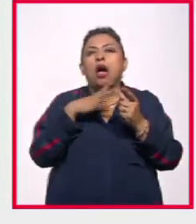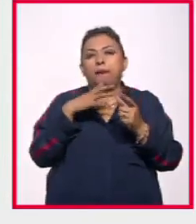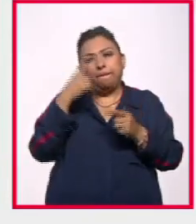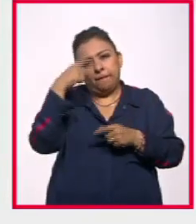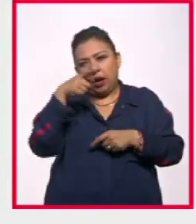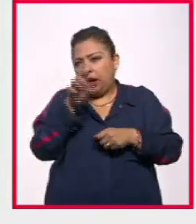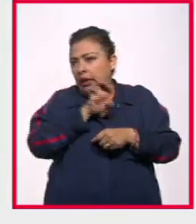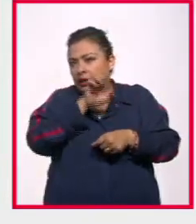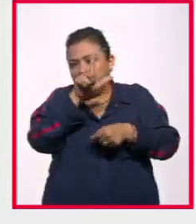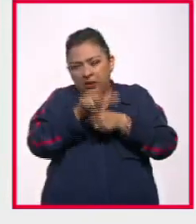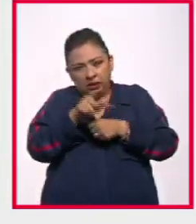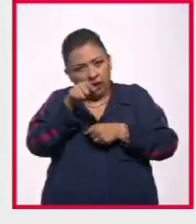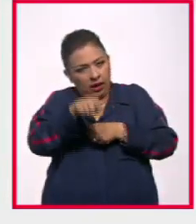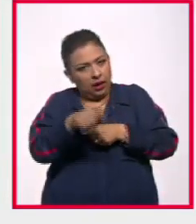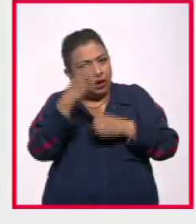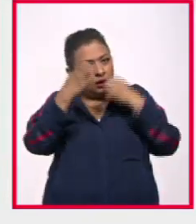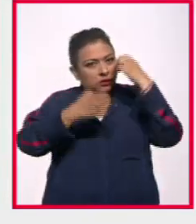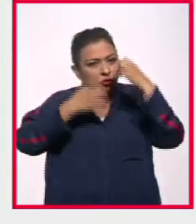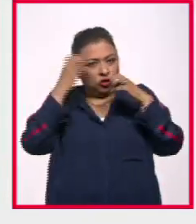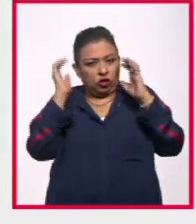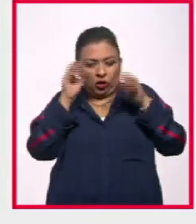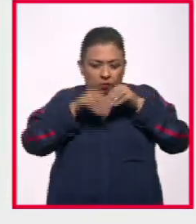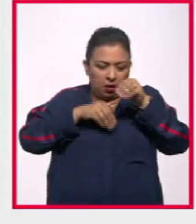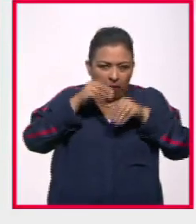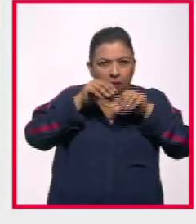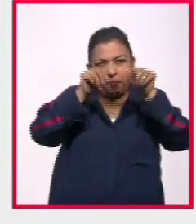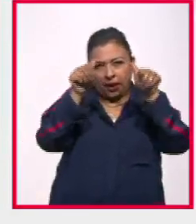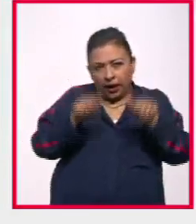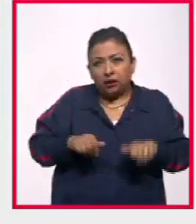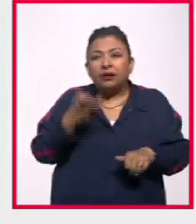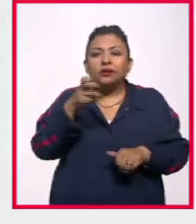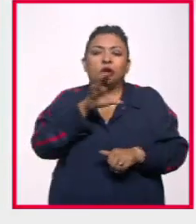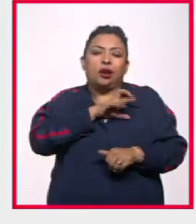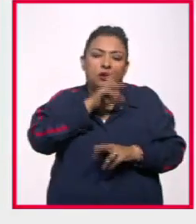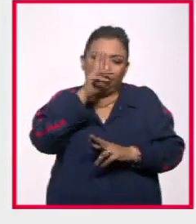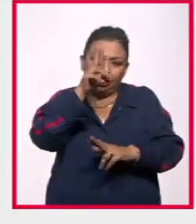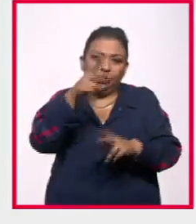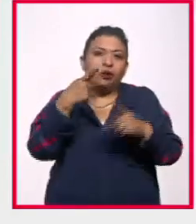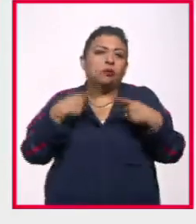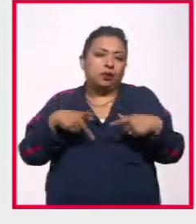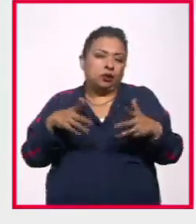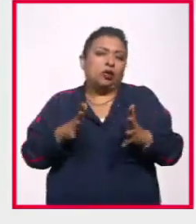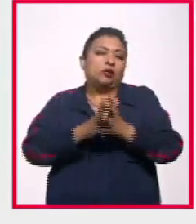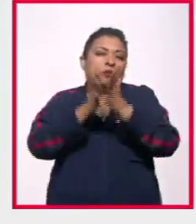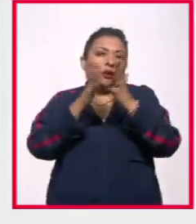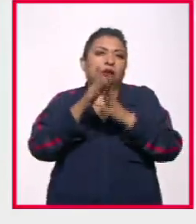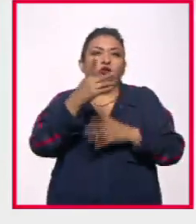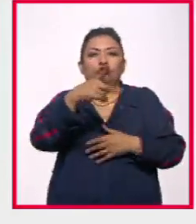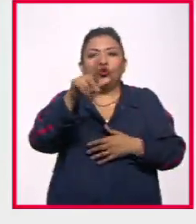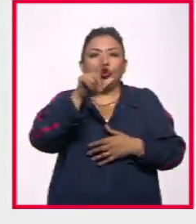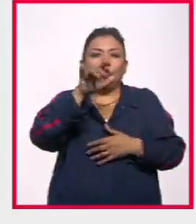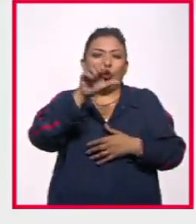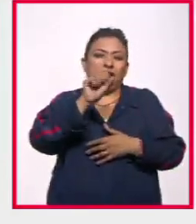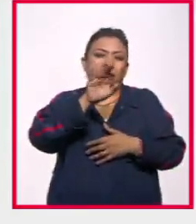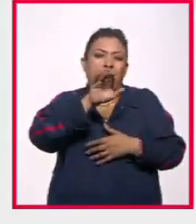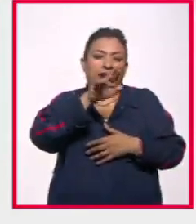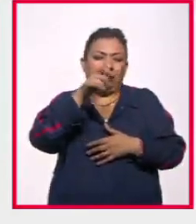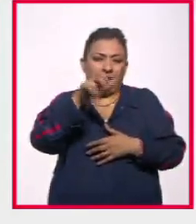situ o expresamente para esta exposición, lo que muestra el cariño y respeto de los participantes por la obra de Luis